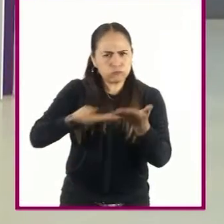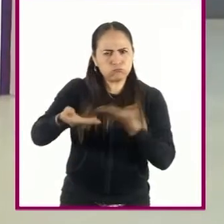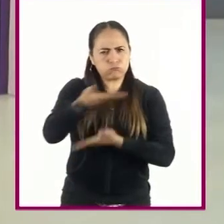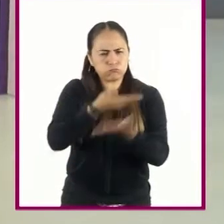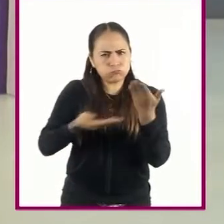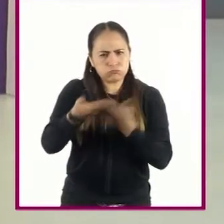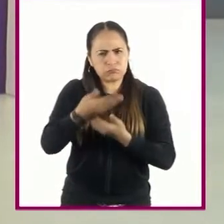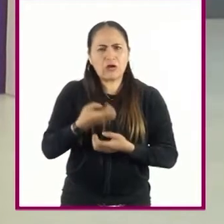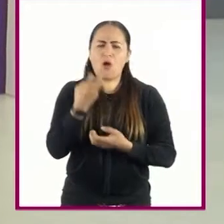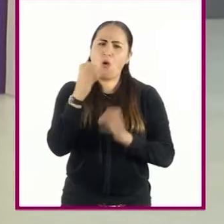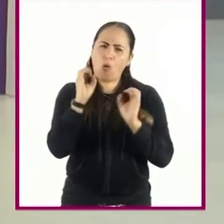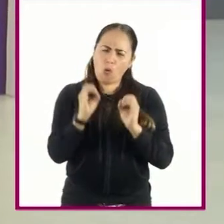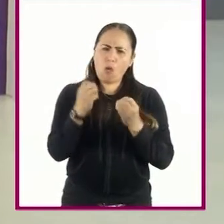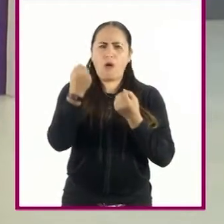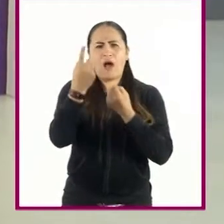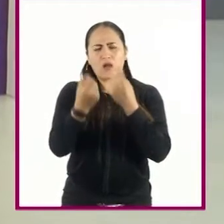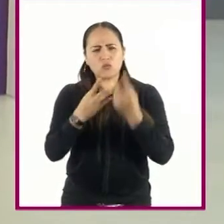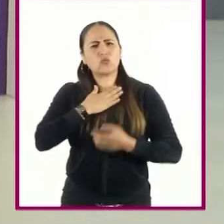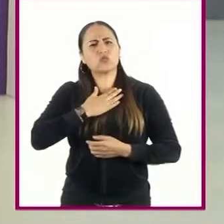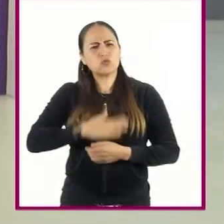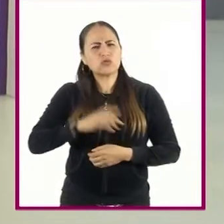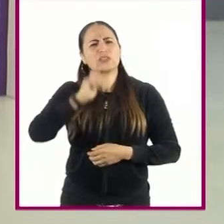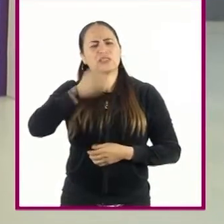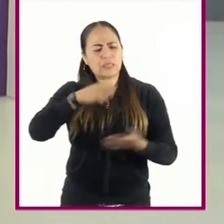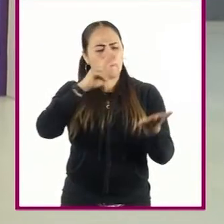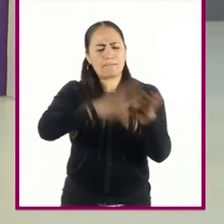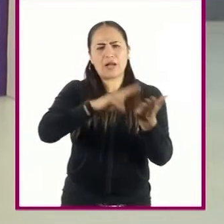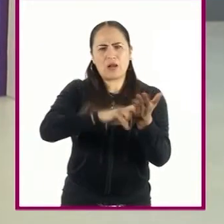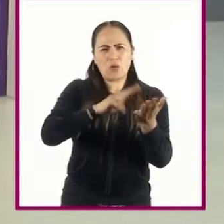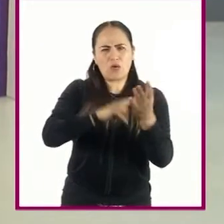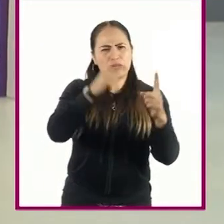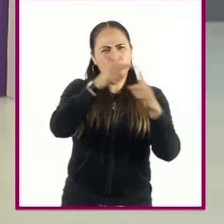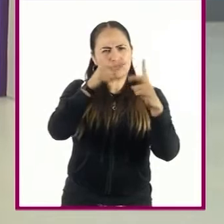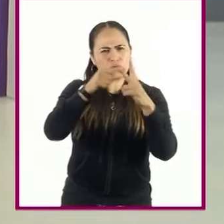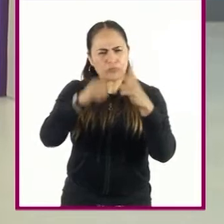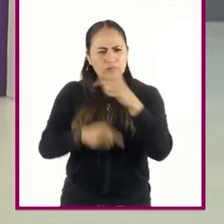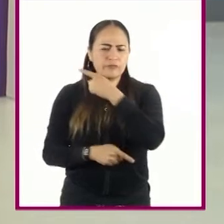otros asocian la justicia con valores y metas como la equidad,